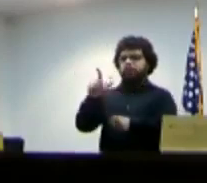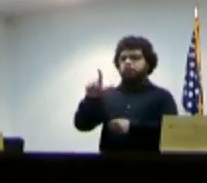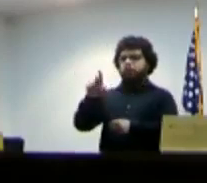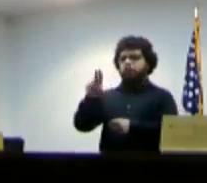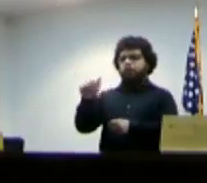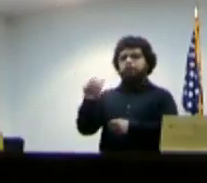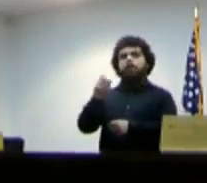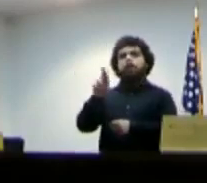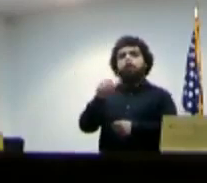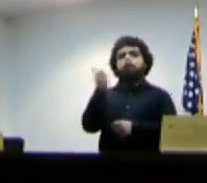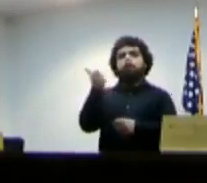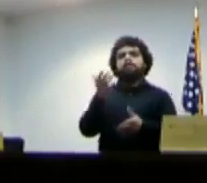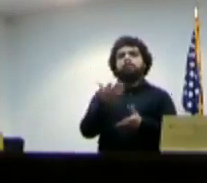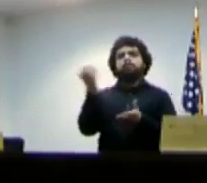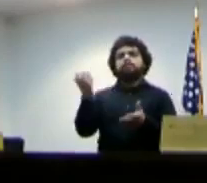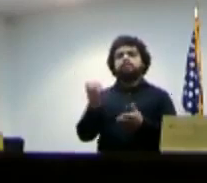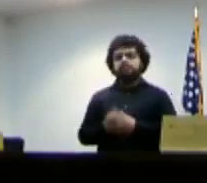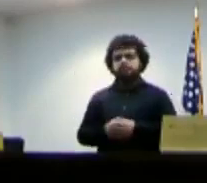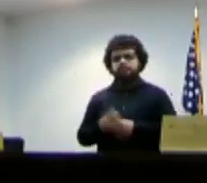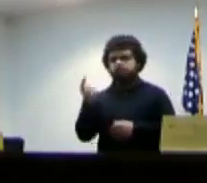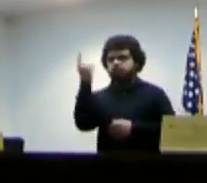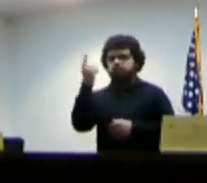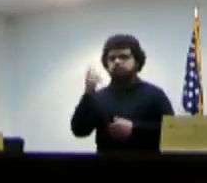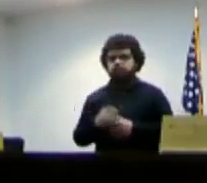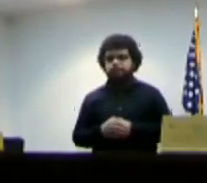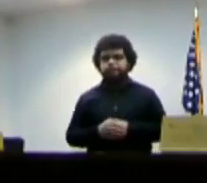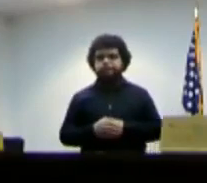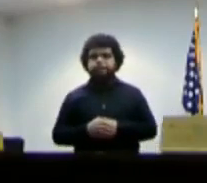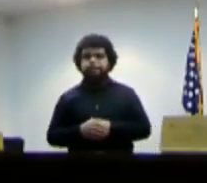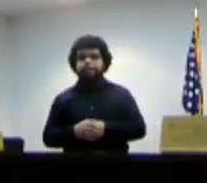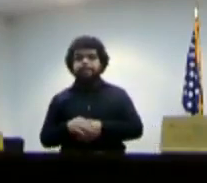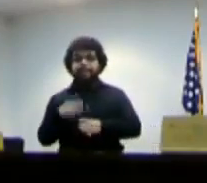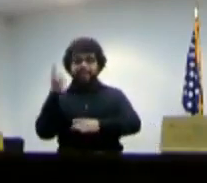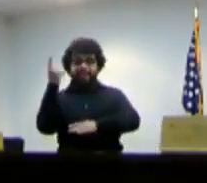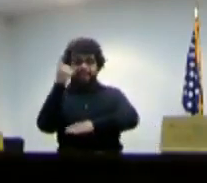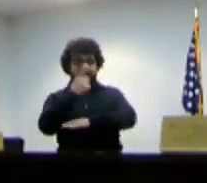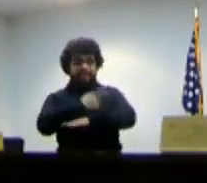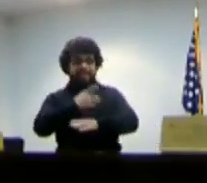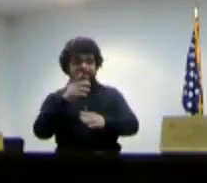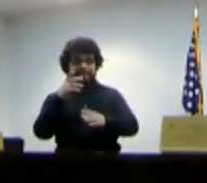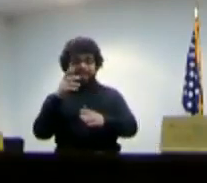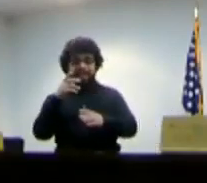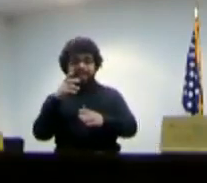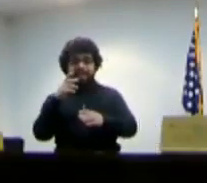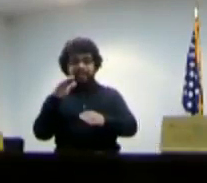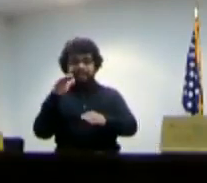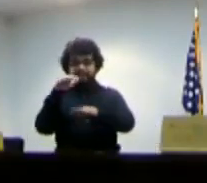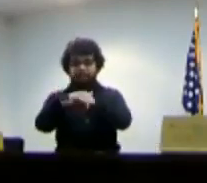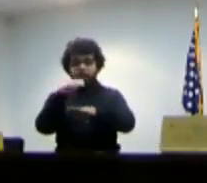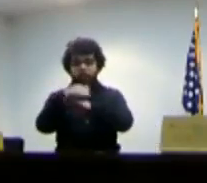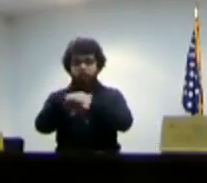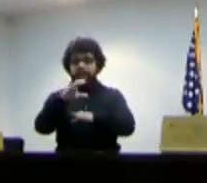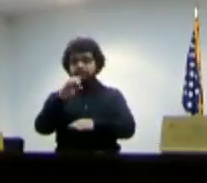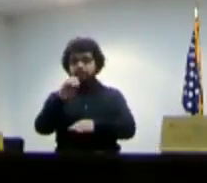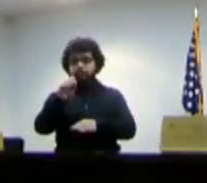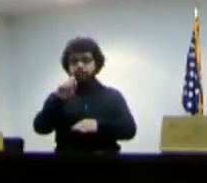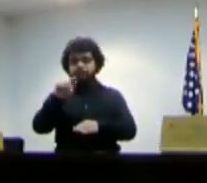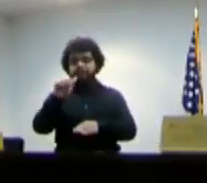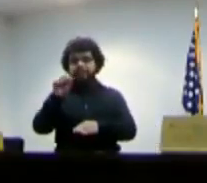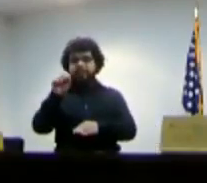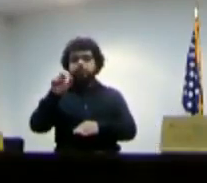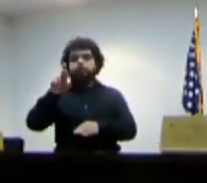El día del evento de Costa Azul en la noche, hubo un